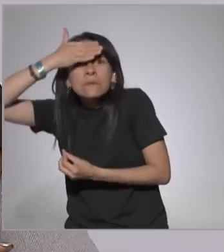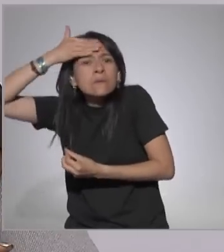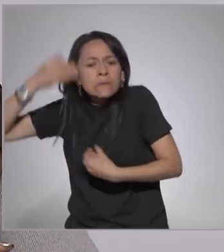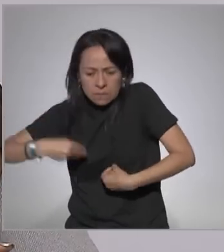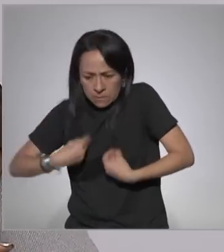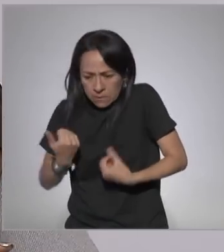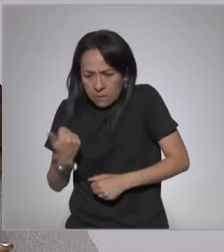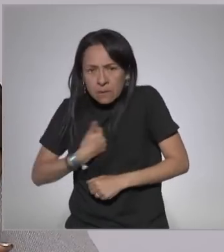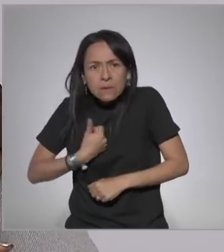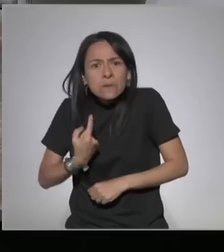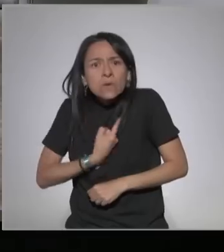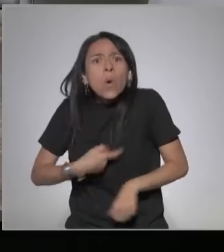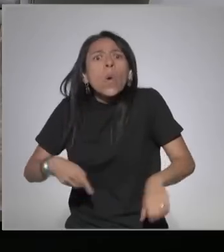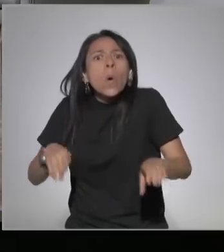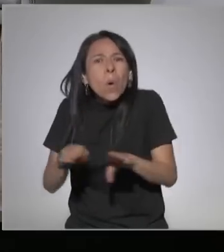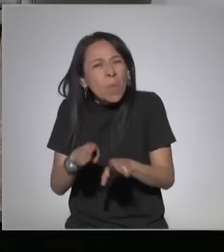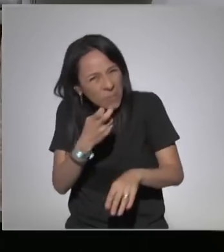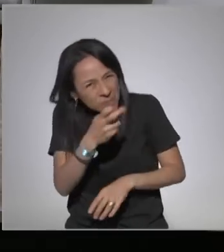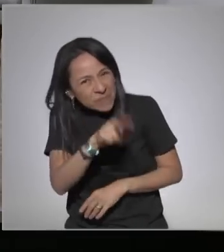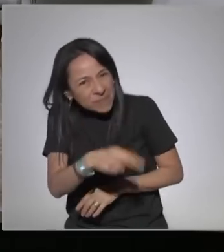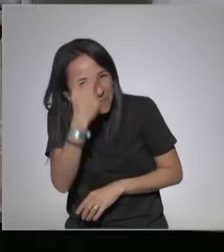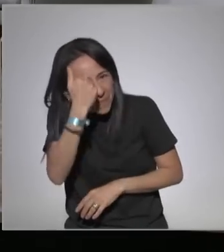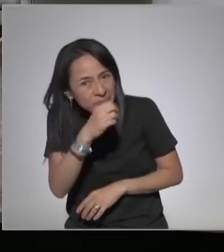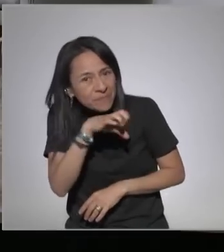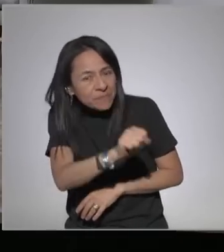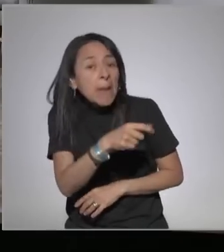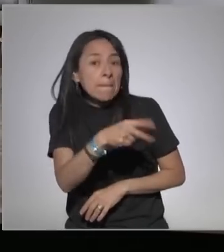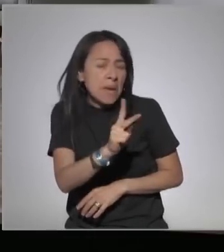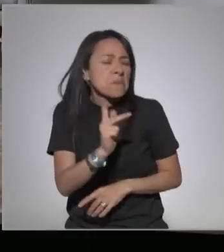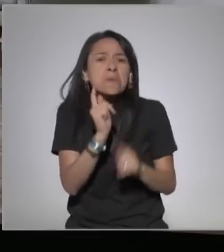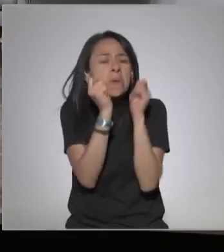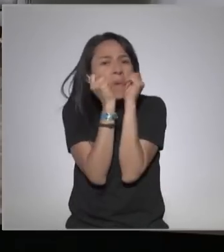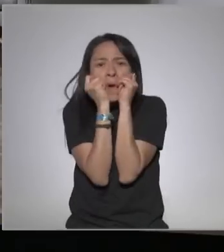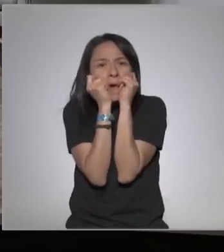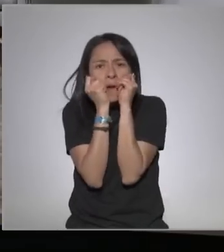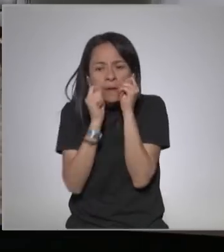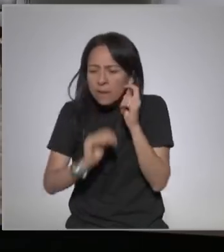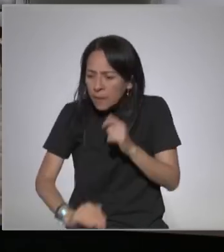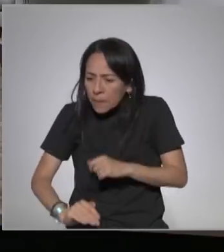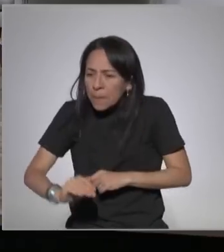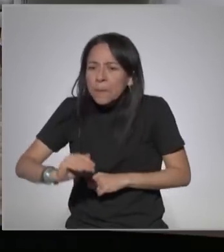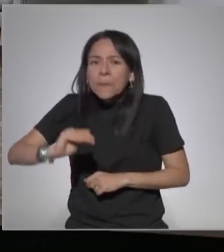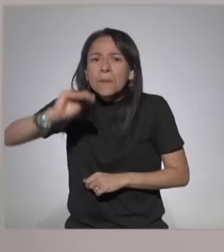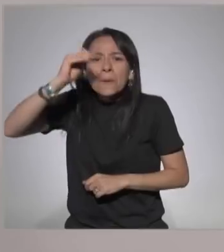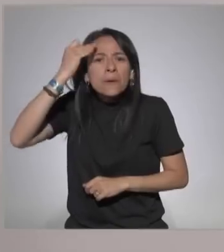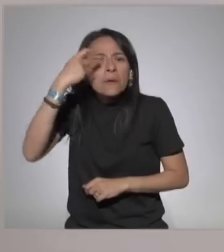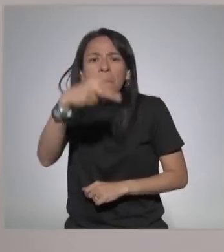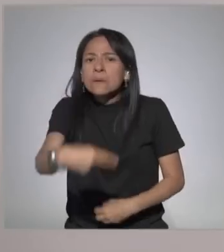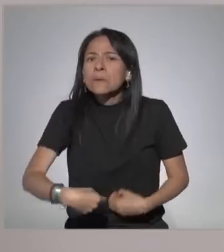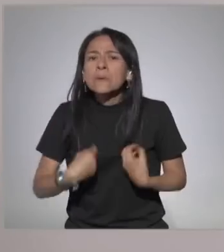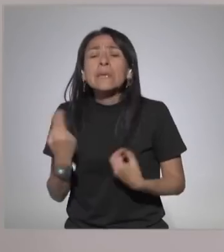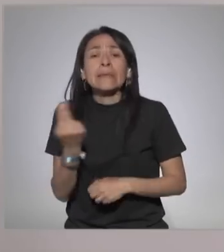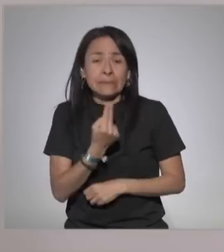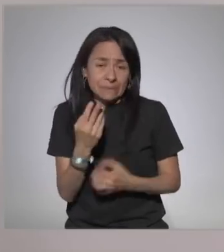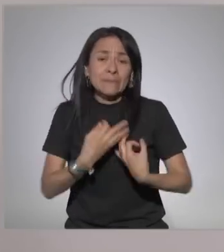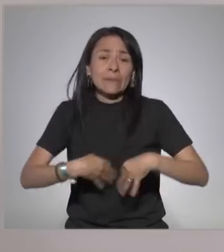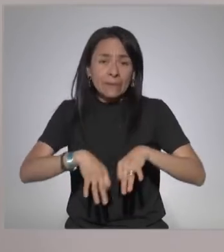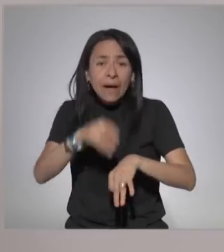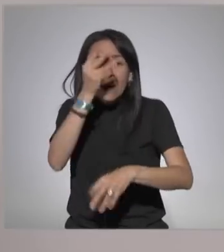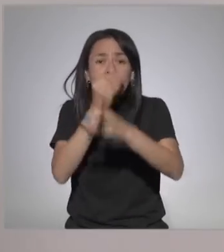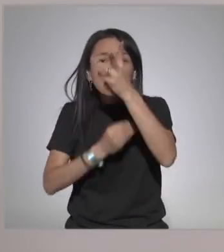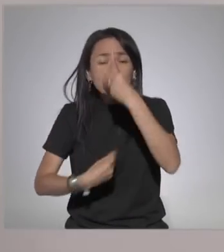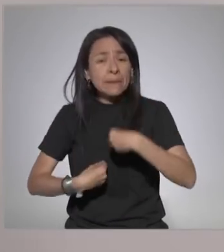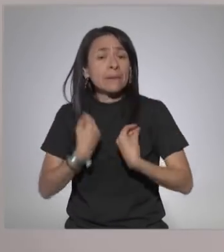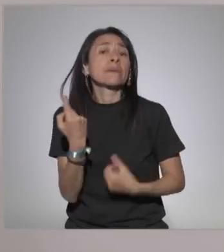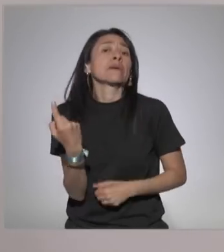la importancia de mantener nuestra individualidad en cualquier momento de la vida, en cualquier pareja que formemos, cuando hablamos específicamente